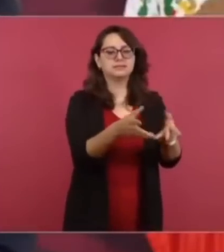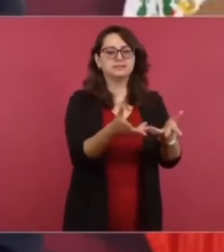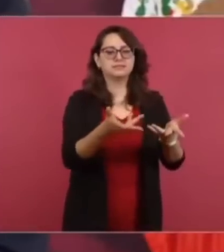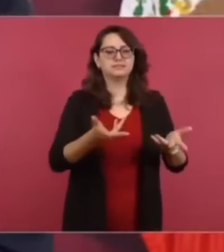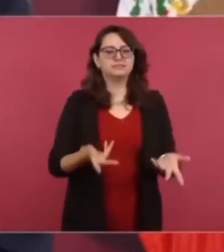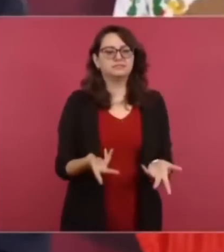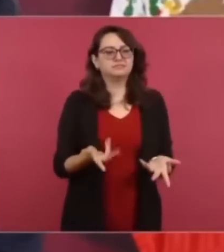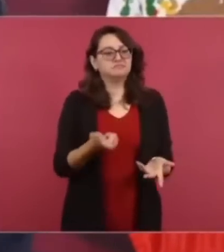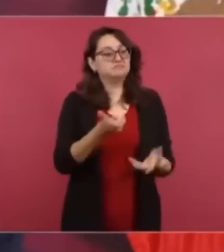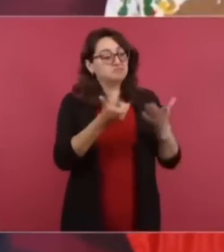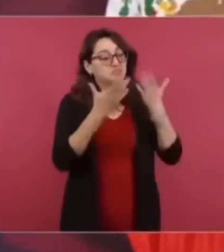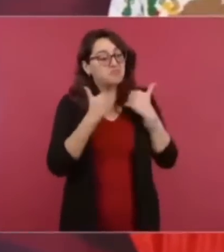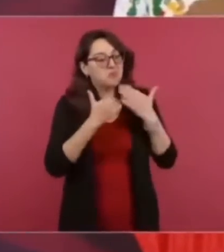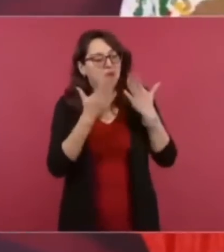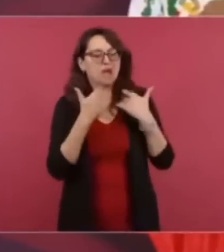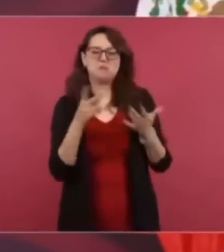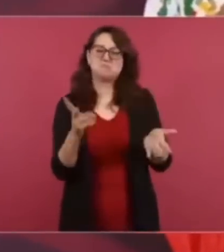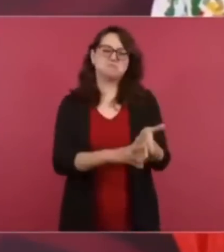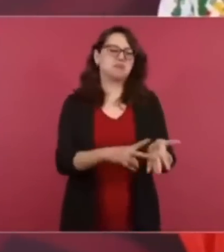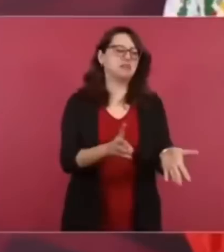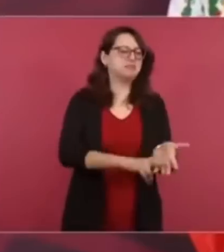cuánto tienes, cuánto vales,